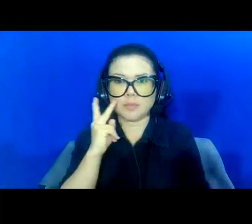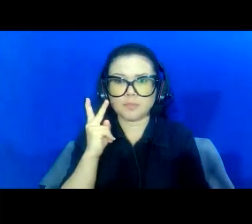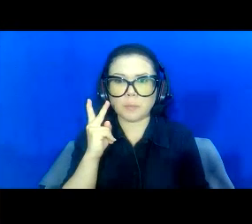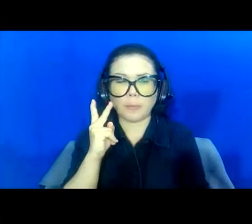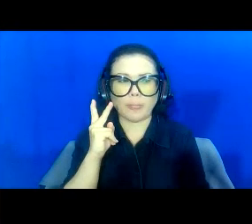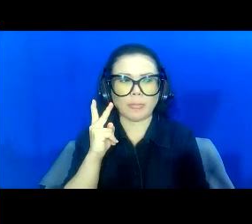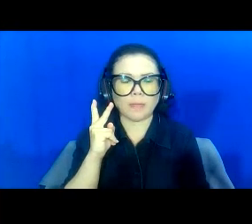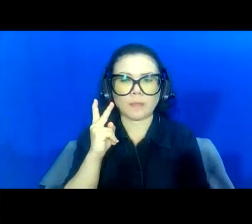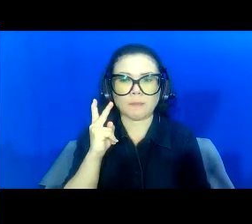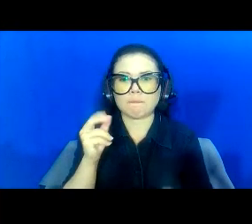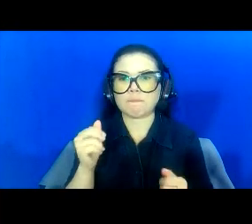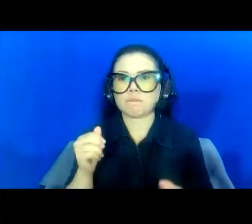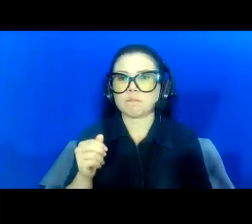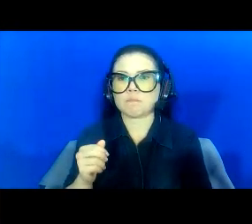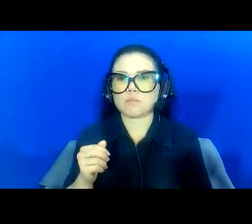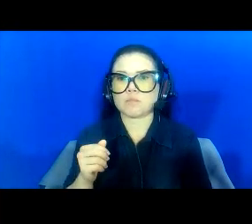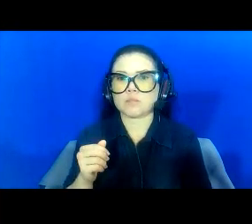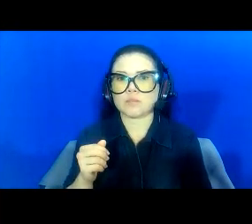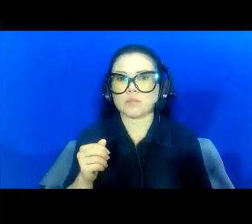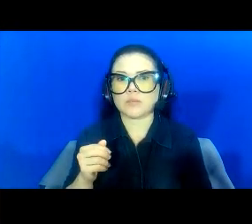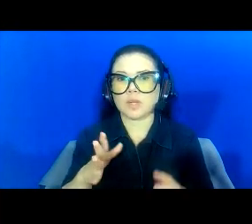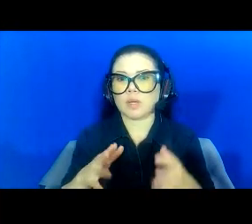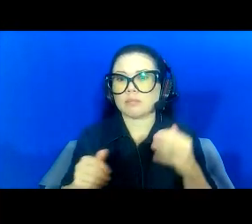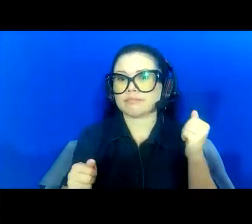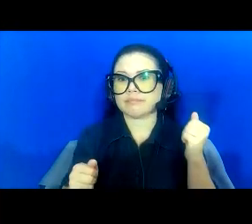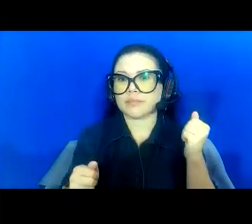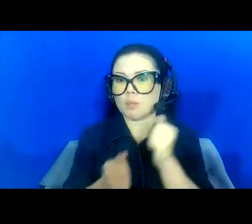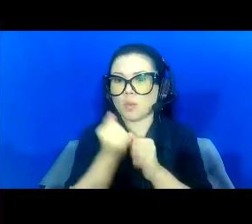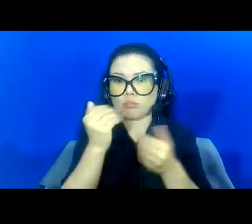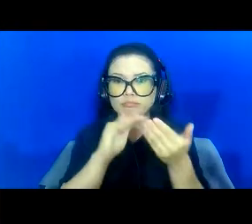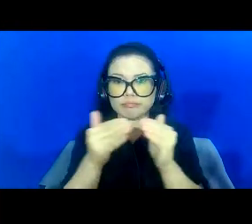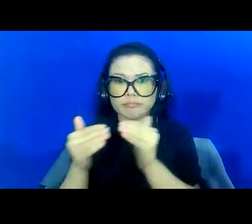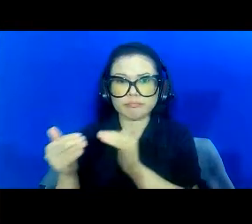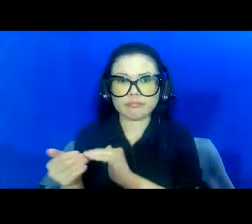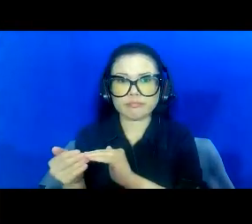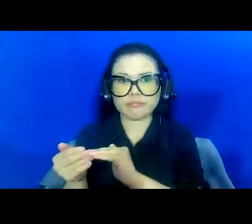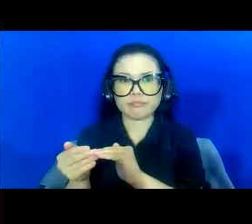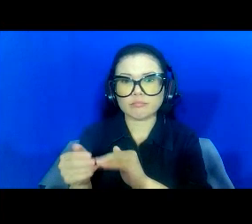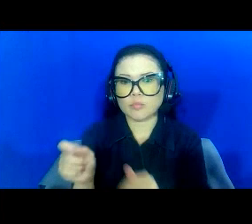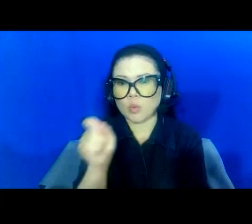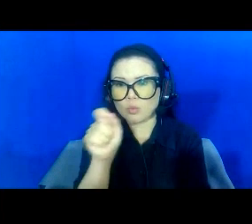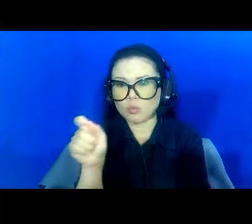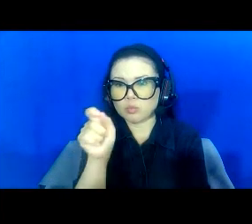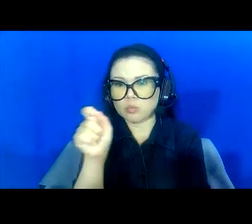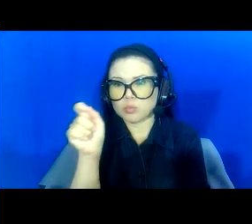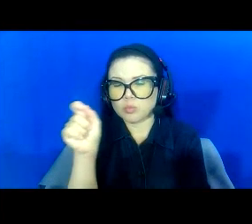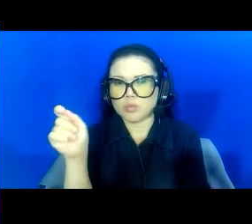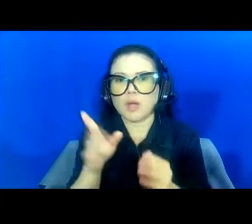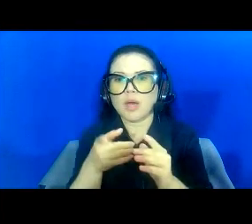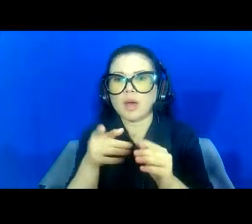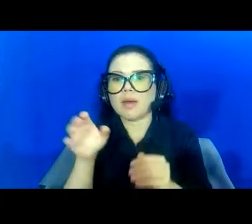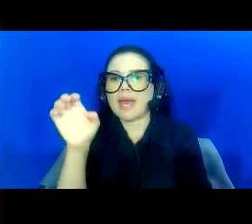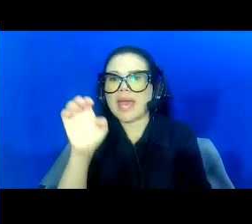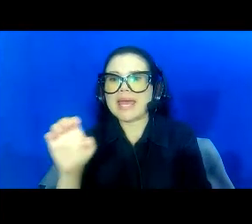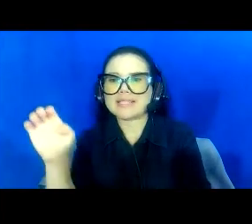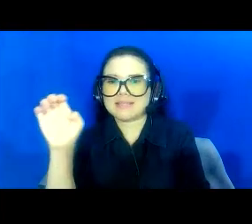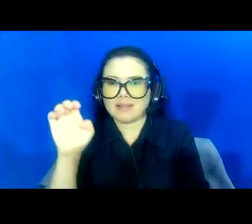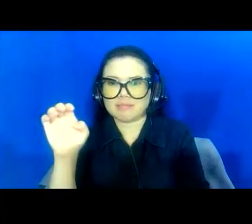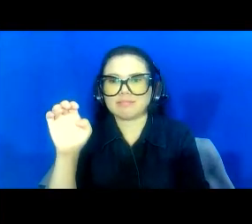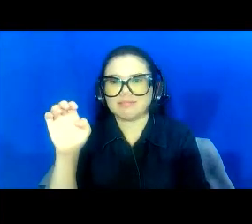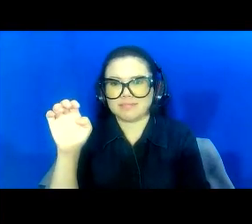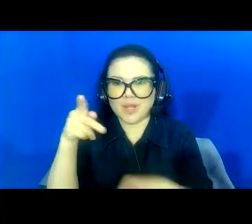la mayoría de los municipios que están rayados están hacia el este de Puerto Rico. Si tiramos una